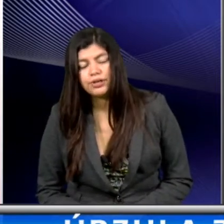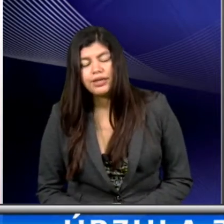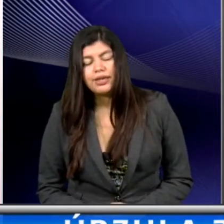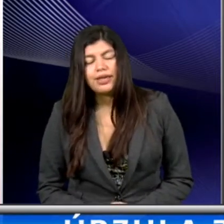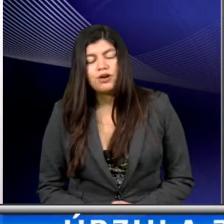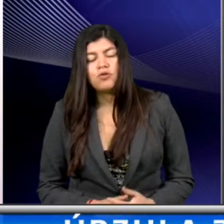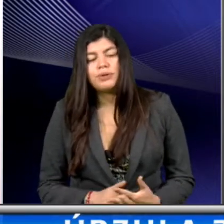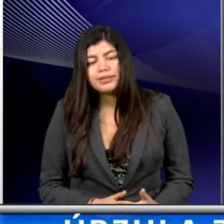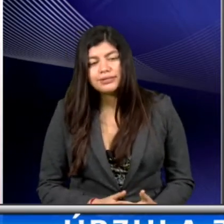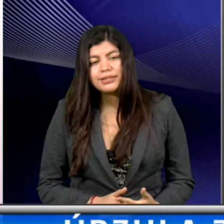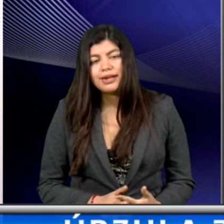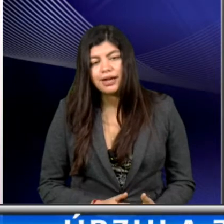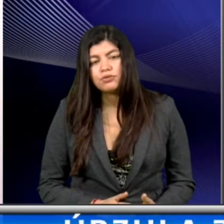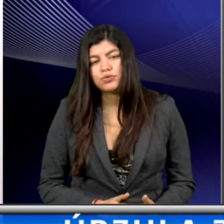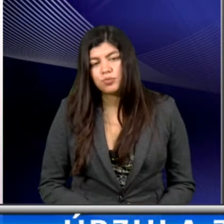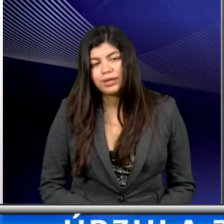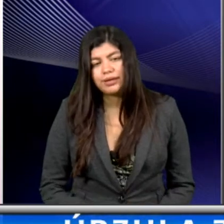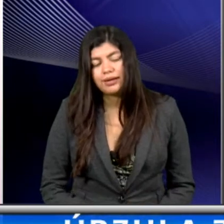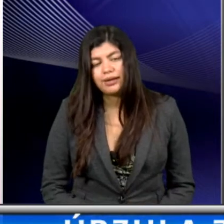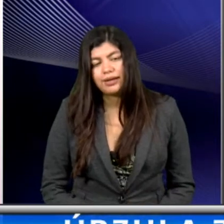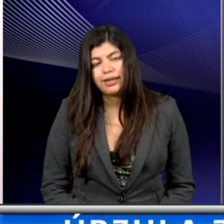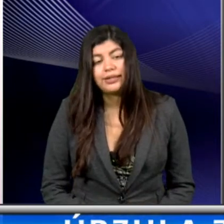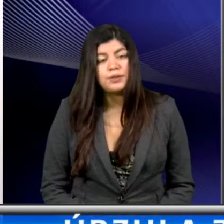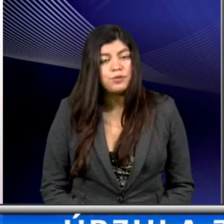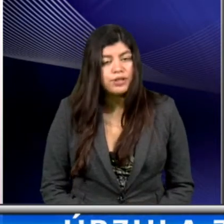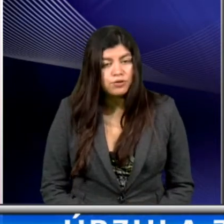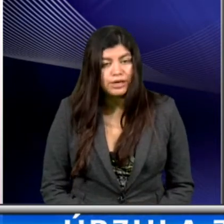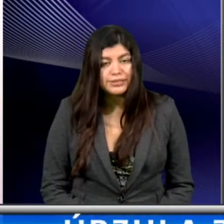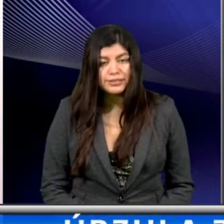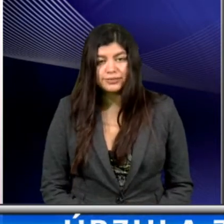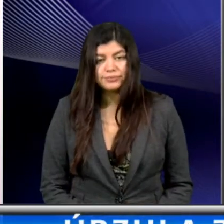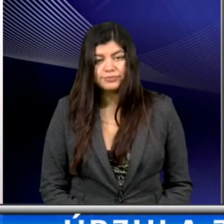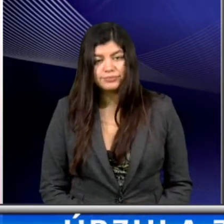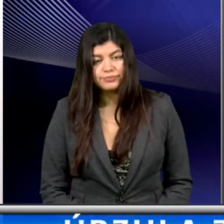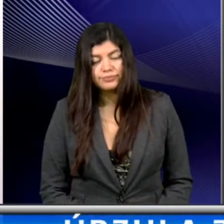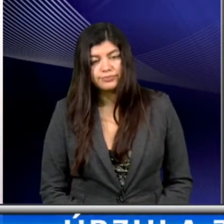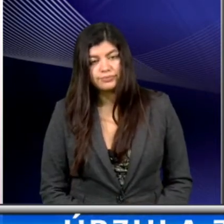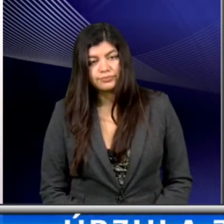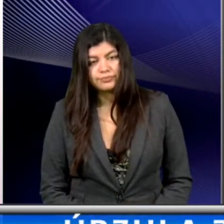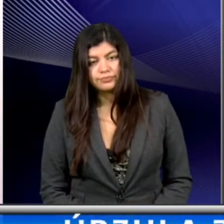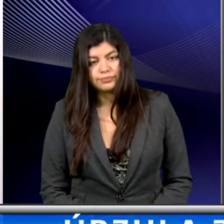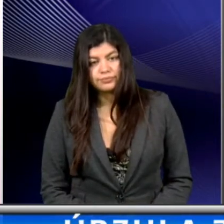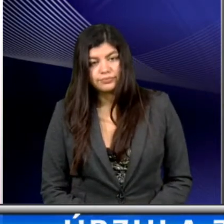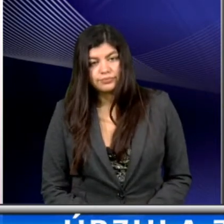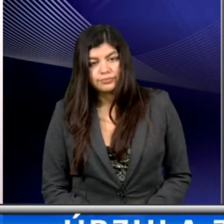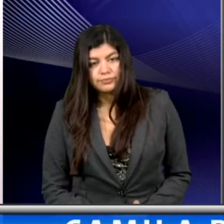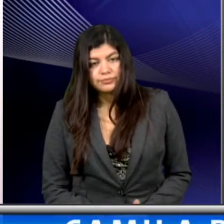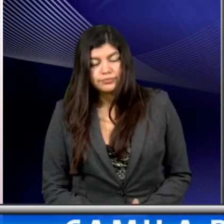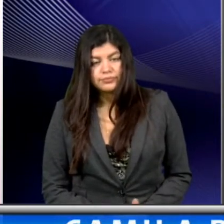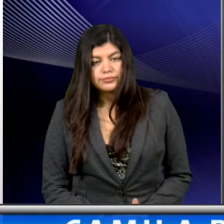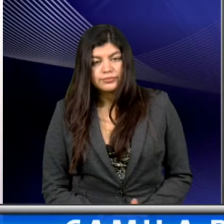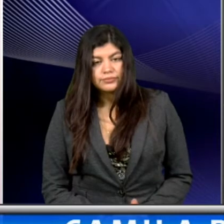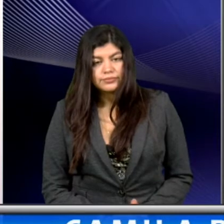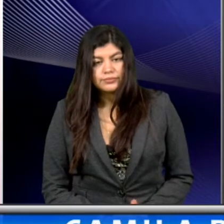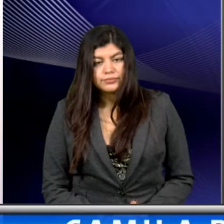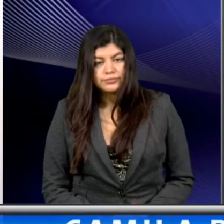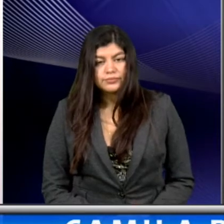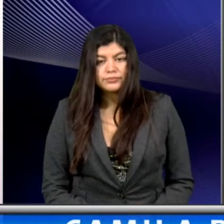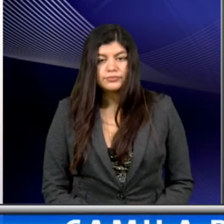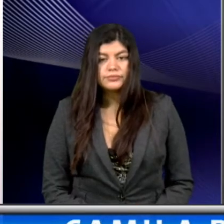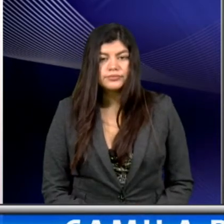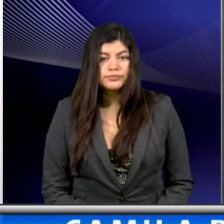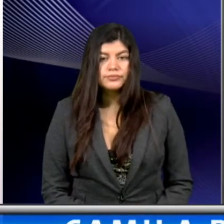etario, comiencen a consumir este tipo de drogas? Bueno, si lo analizamos